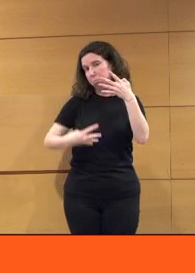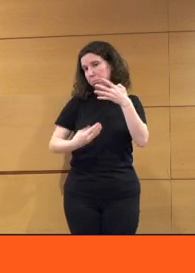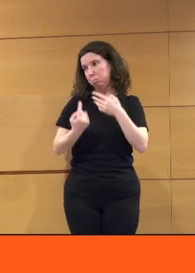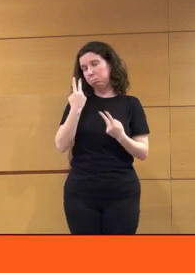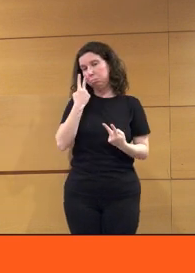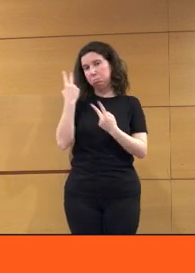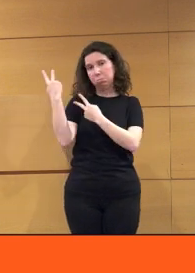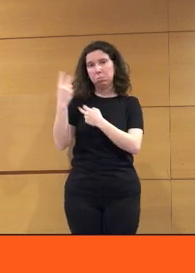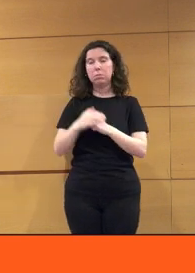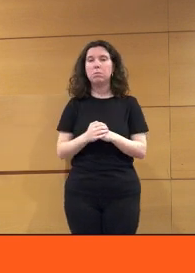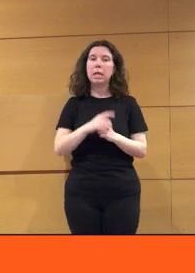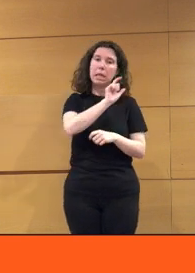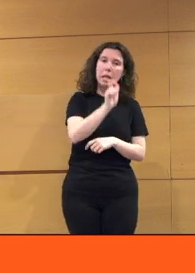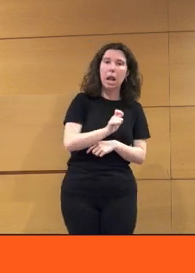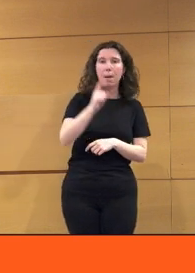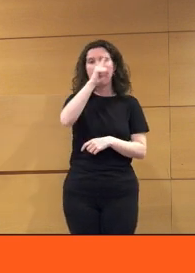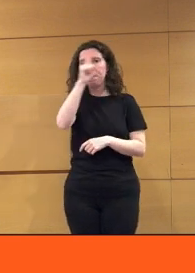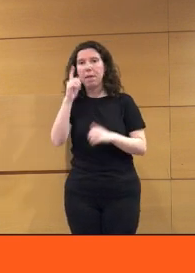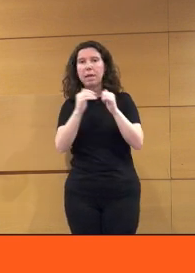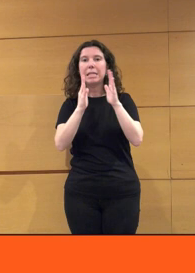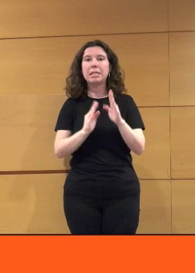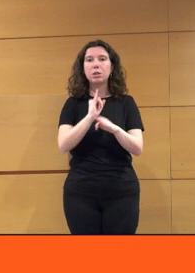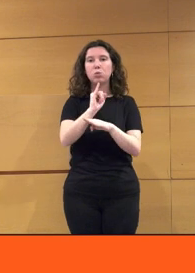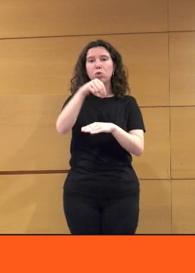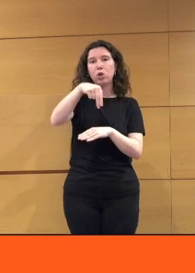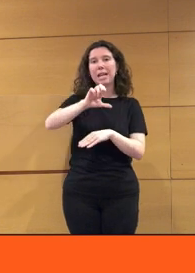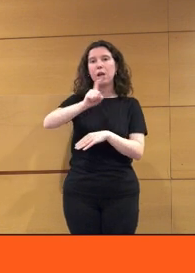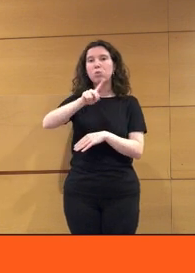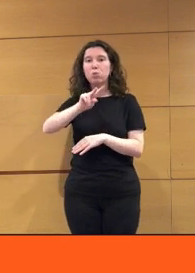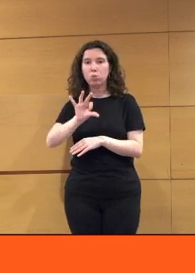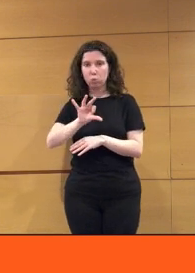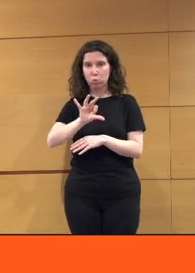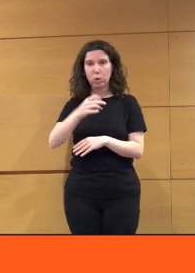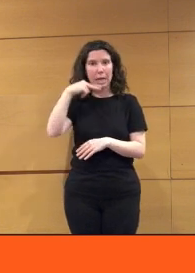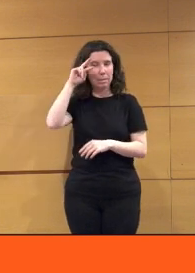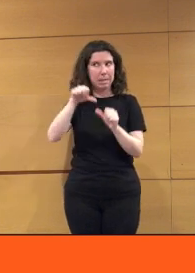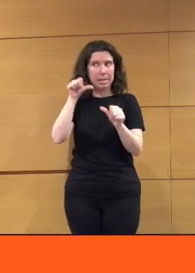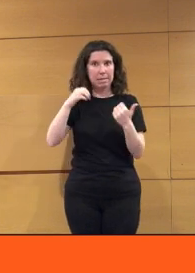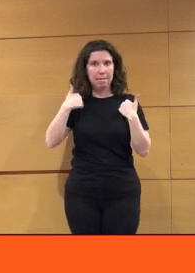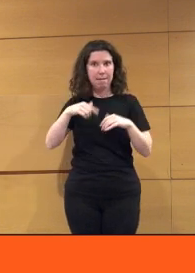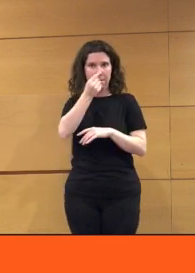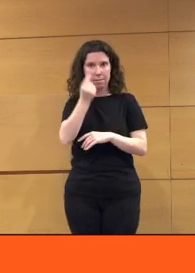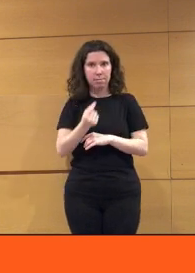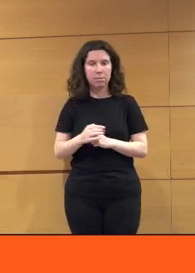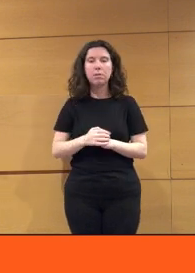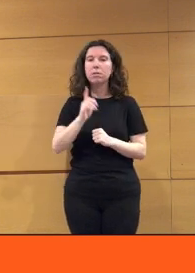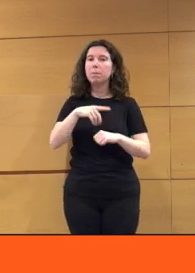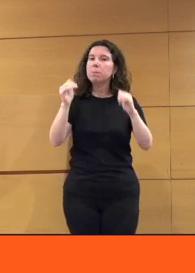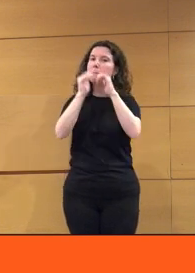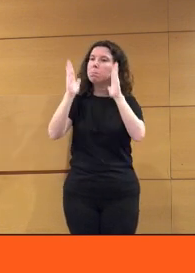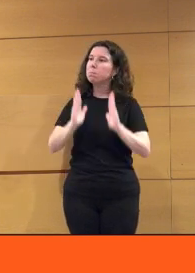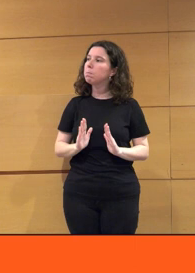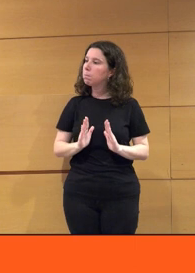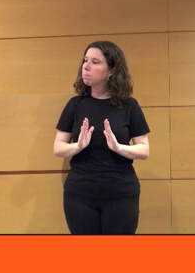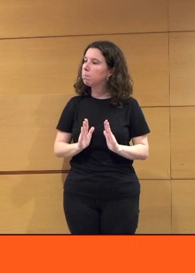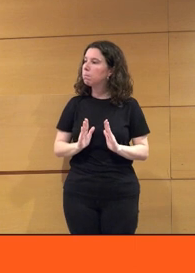Italia y otra en Madrid. Un instituto como Nexus con experiencia en User Centered Design. Una compañía que